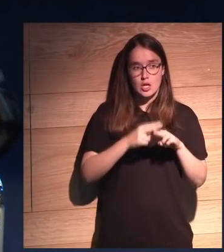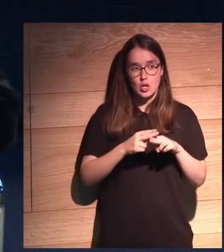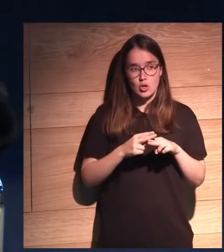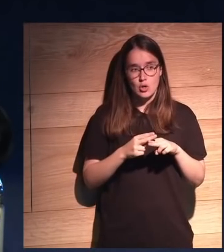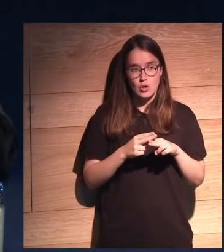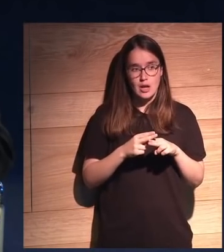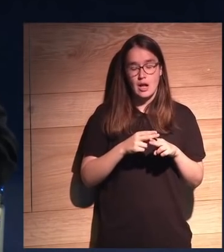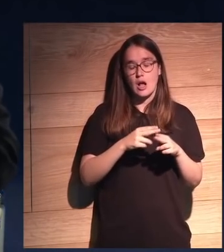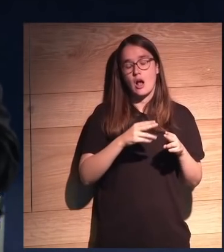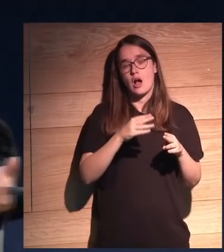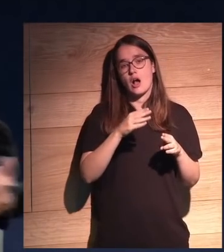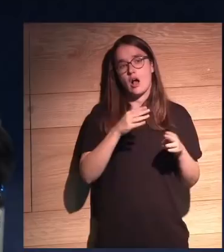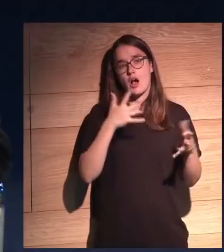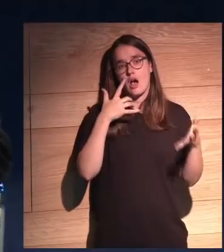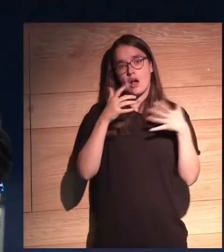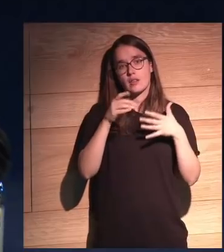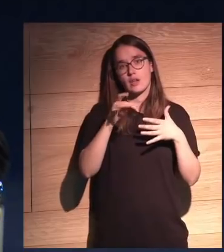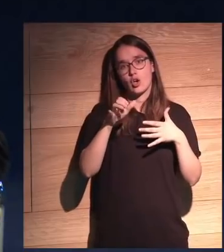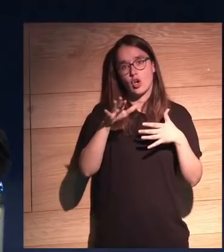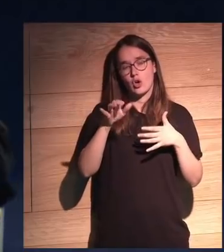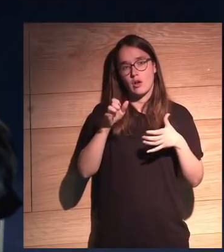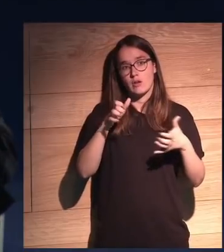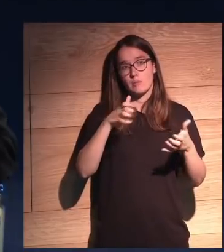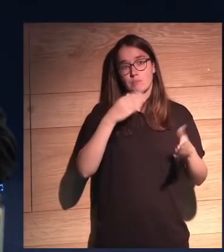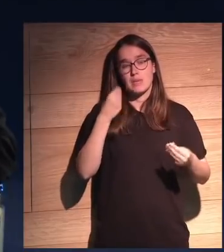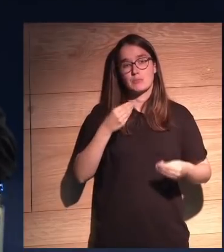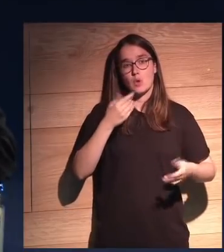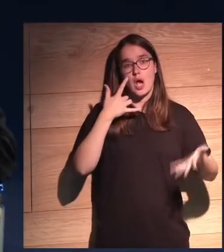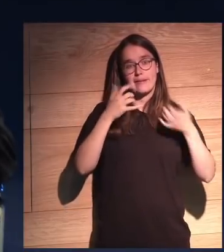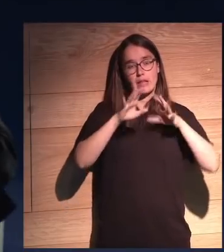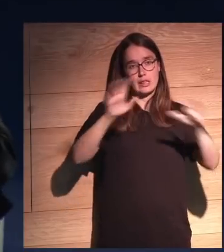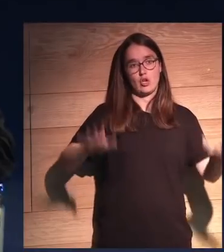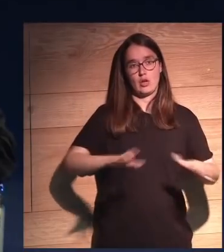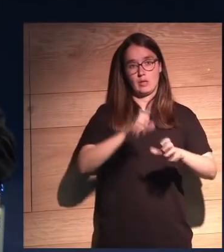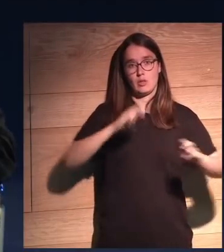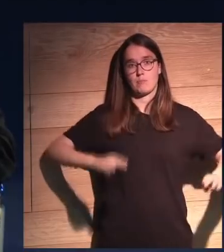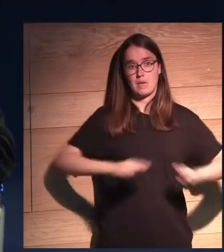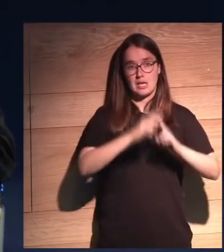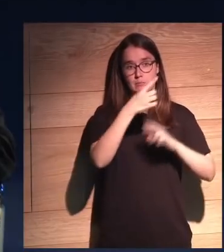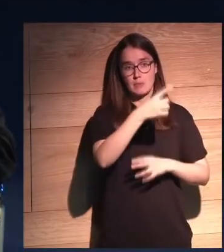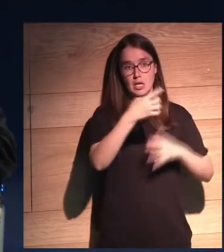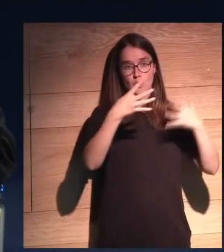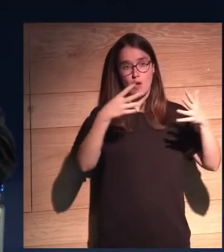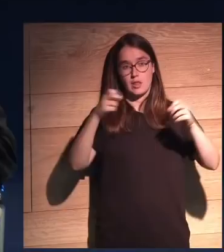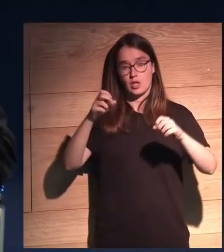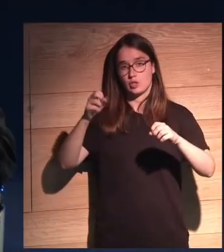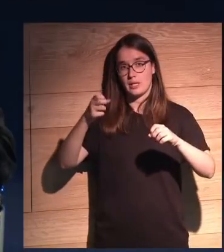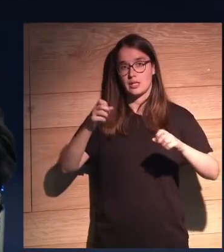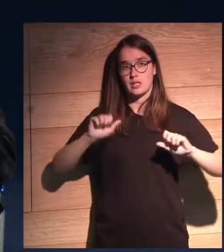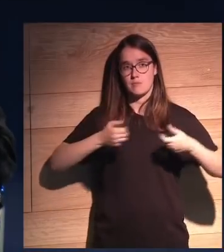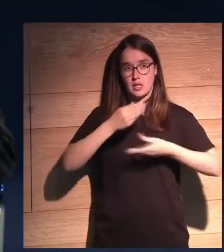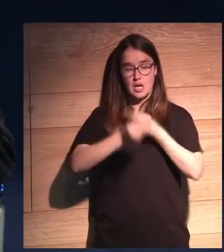el Art Déco, por una gran exposición de artes decorativas que hubo en París en 1920, y se pone a